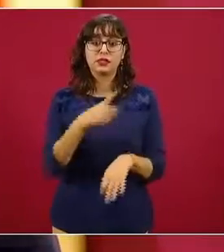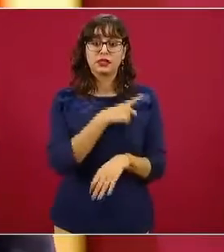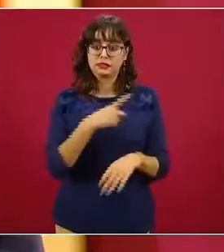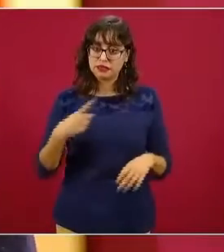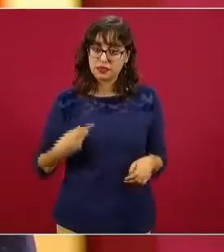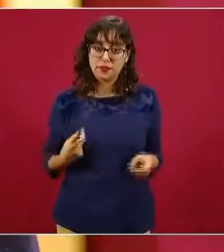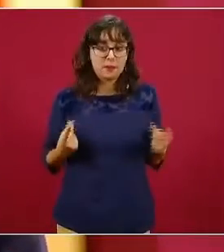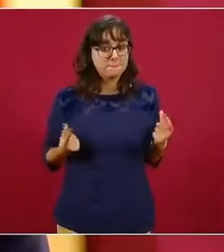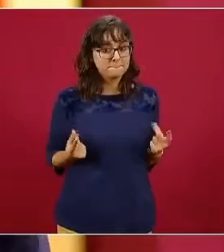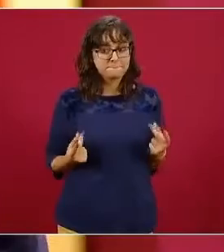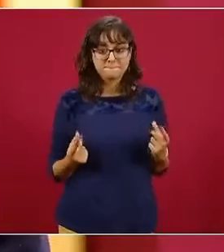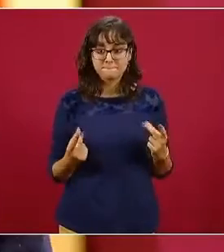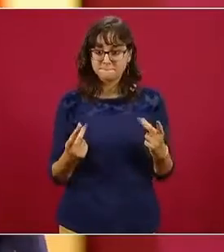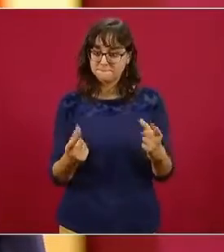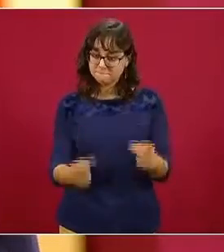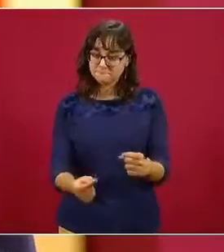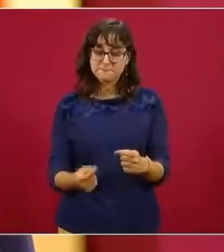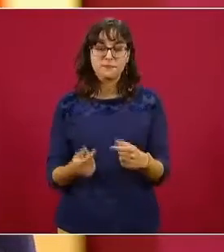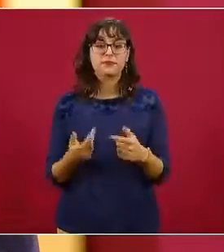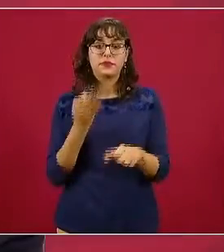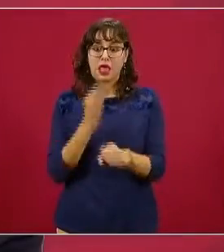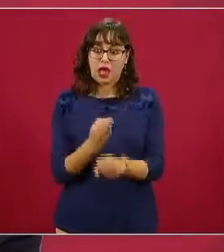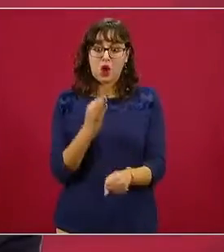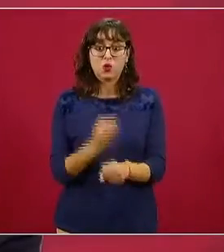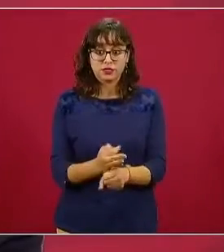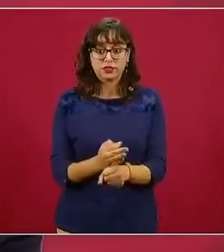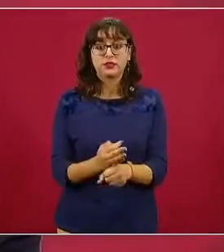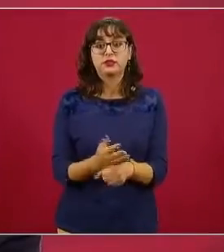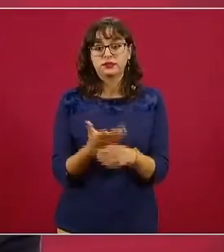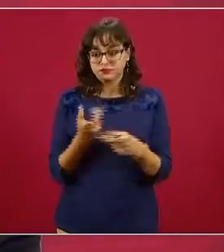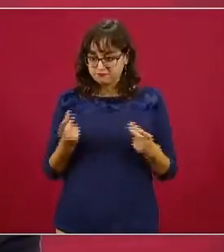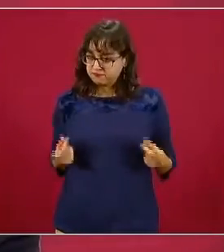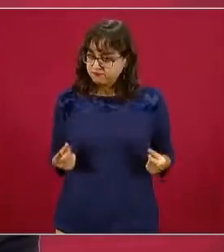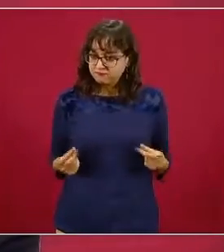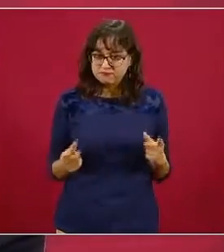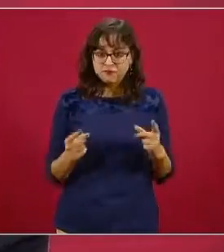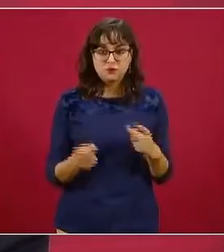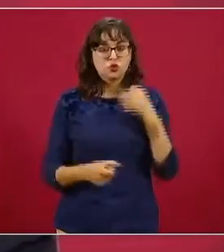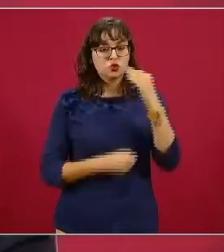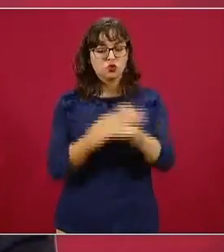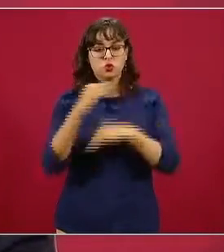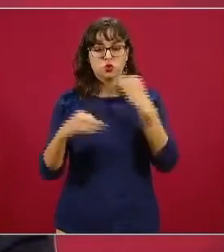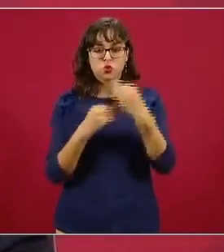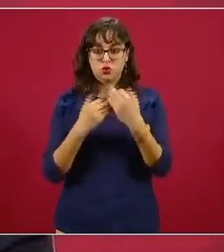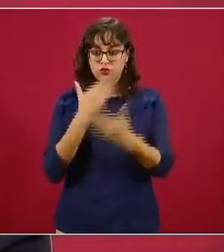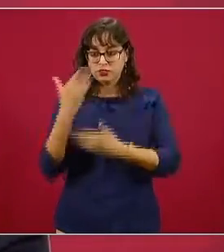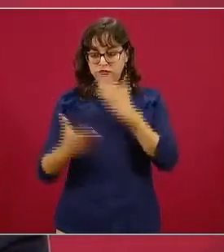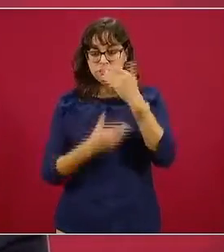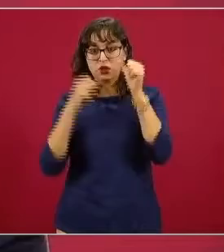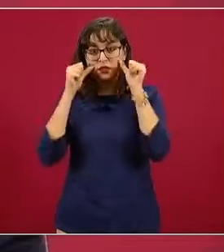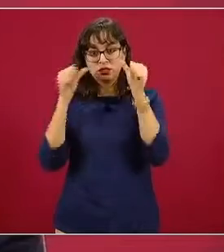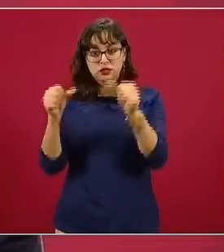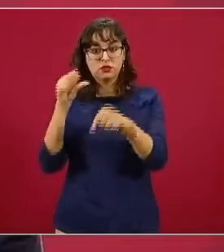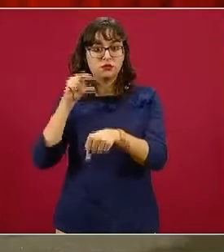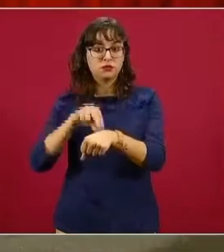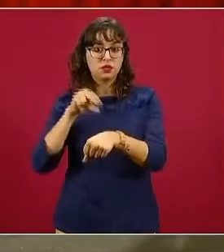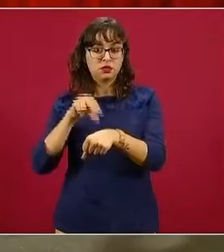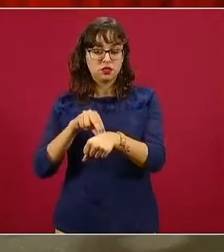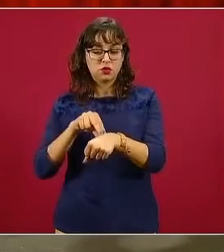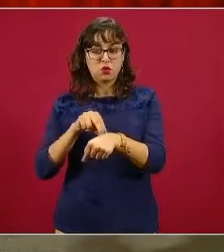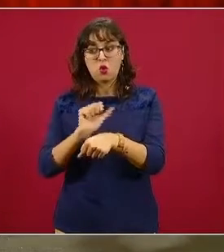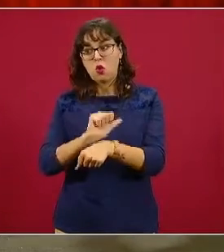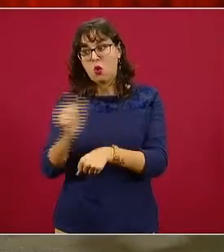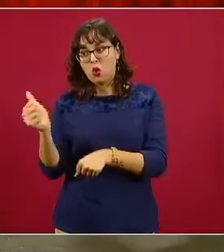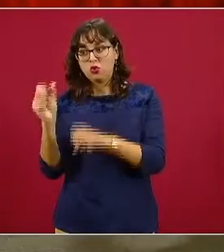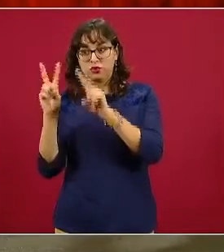más pronto posible, que es precisamente ahora, los servicios de atención médica no COVID. Esto en el mundo entero ha